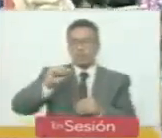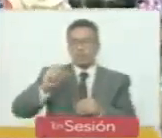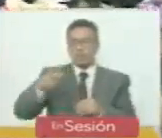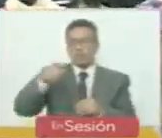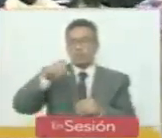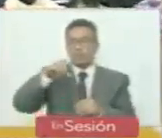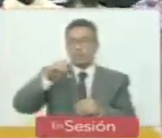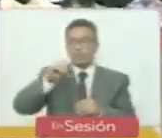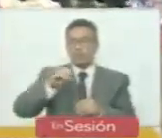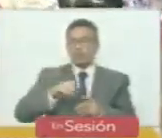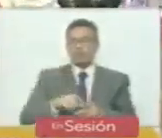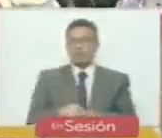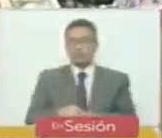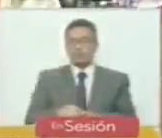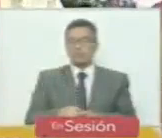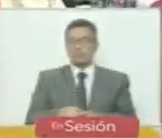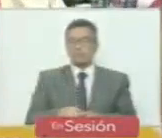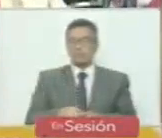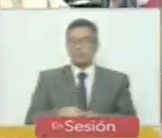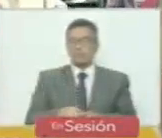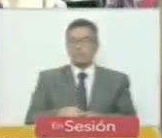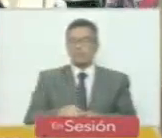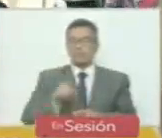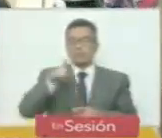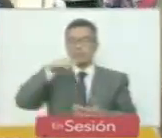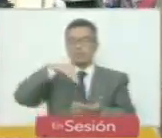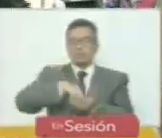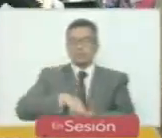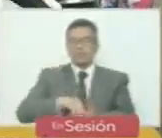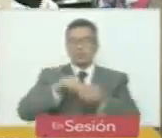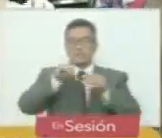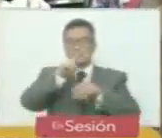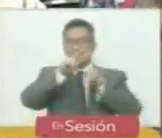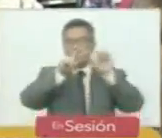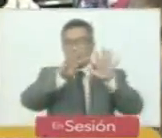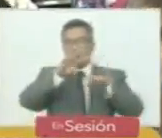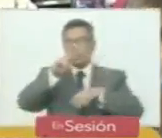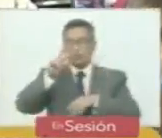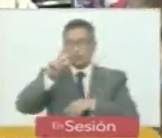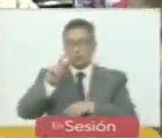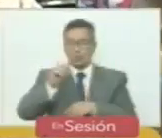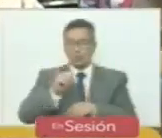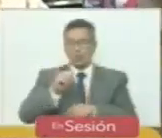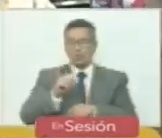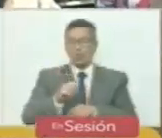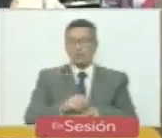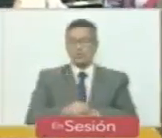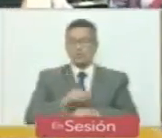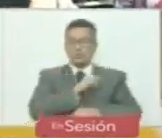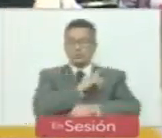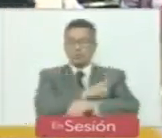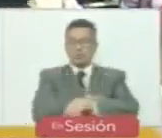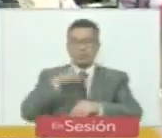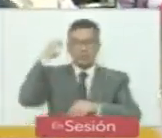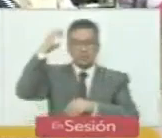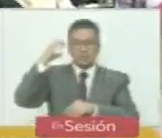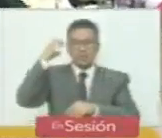es la doctrina Drago? En 1902, cuando potencias